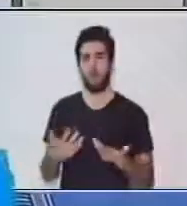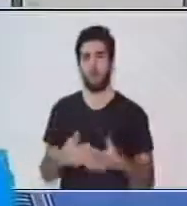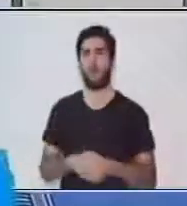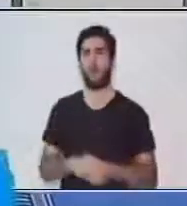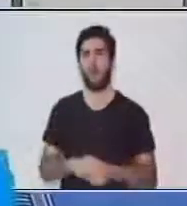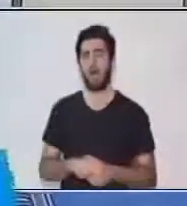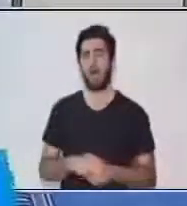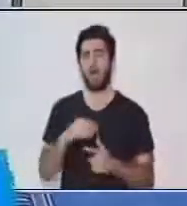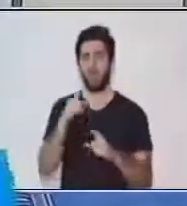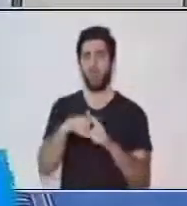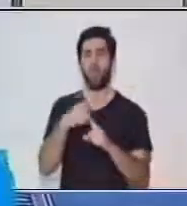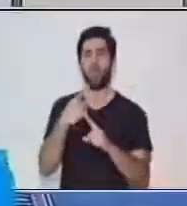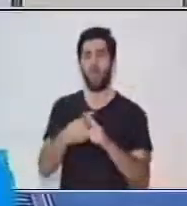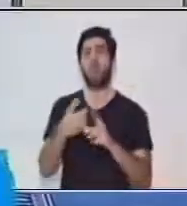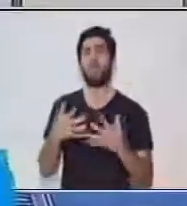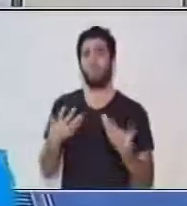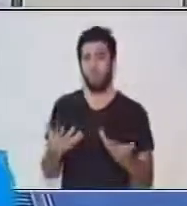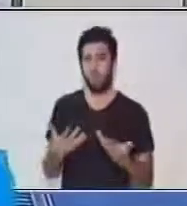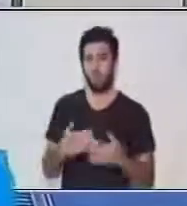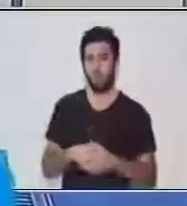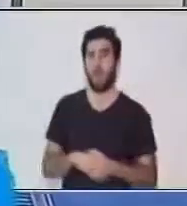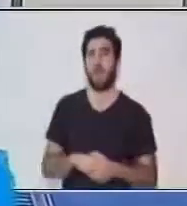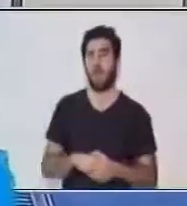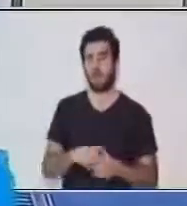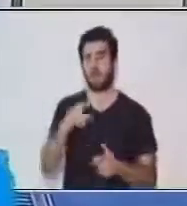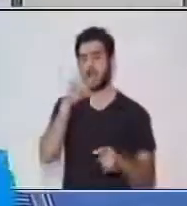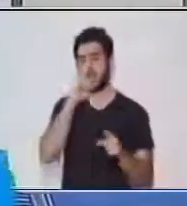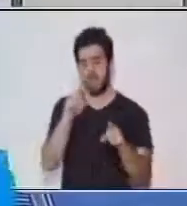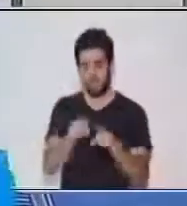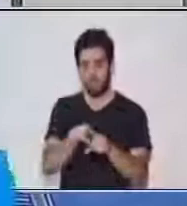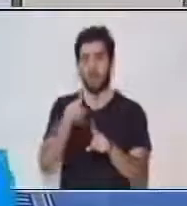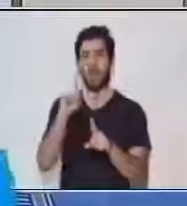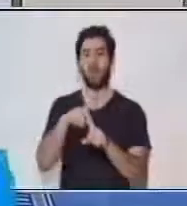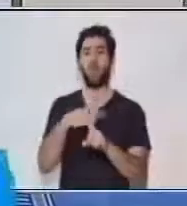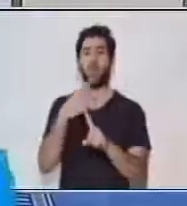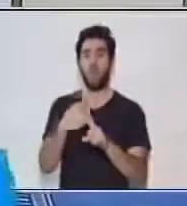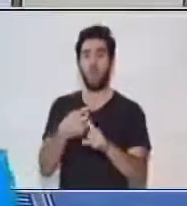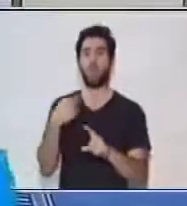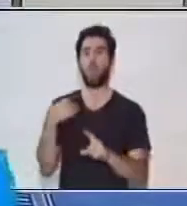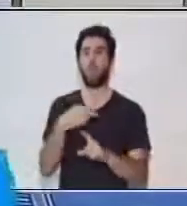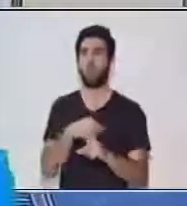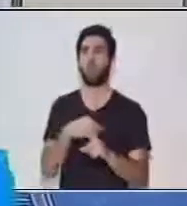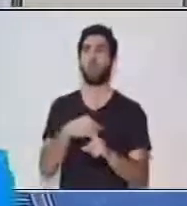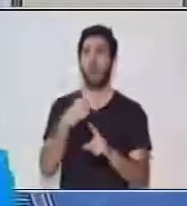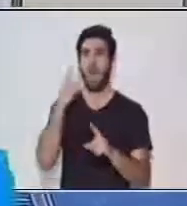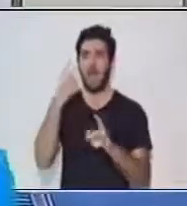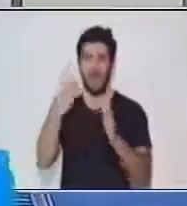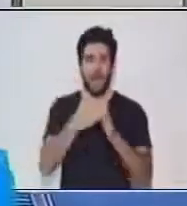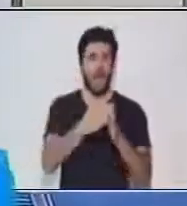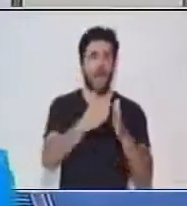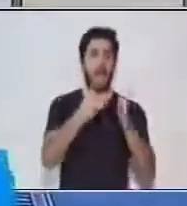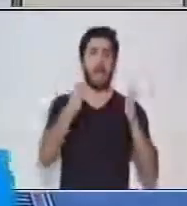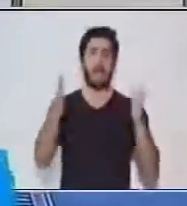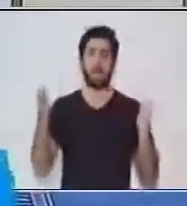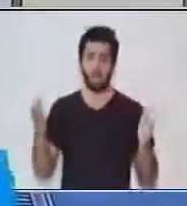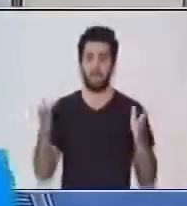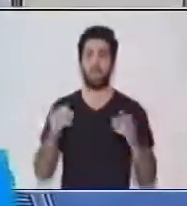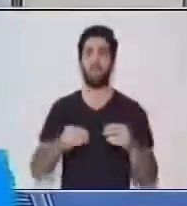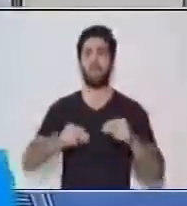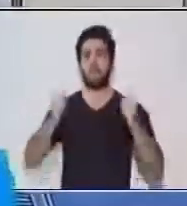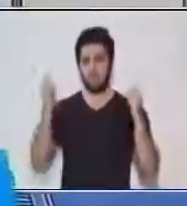¿Cuándo es la aceleración máxima? También cuando alcanzamos la amplitud máxima.